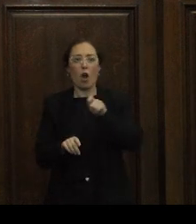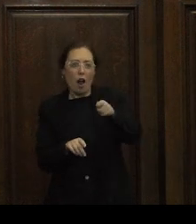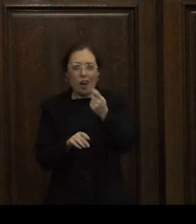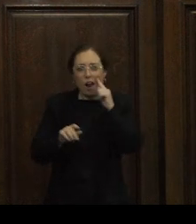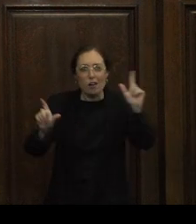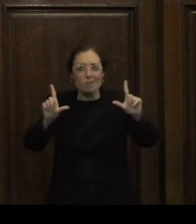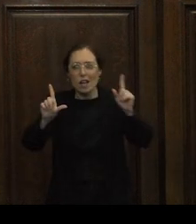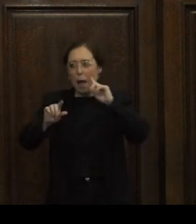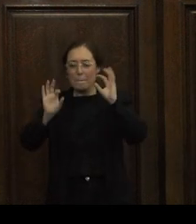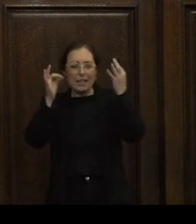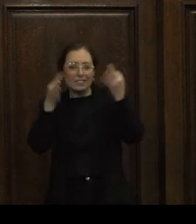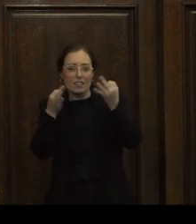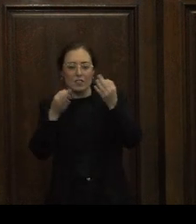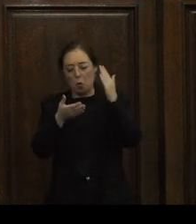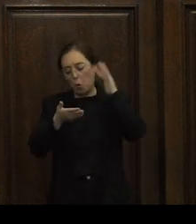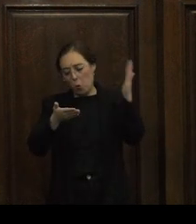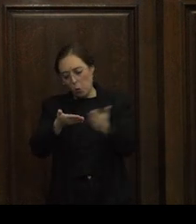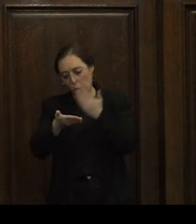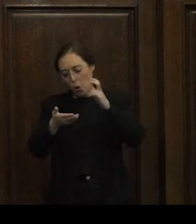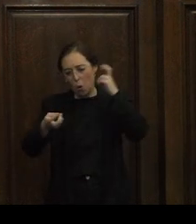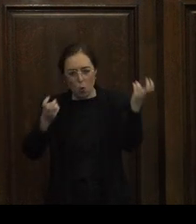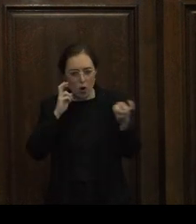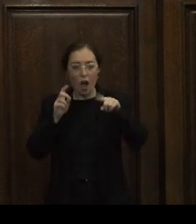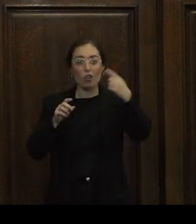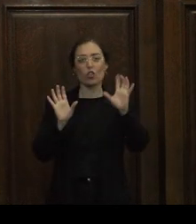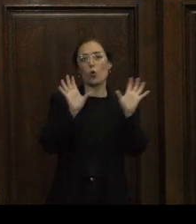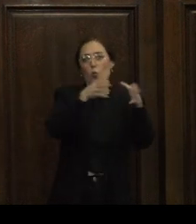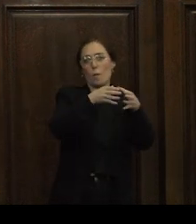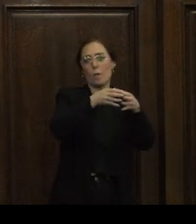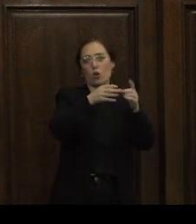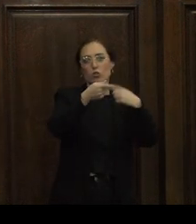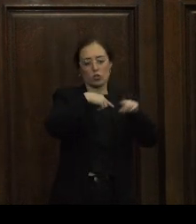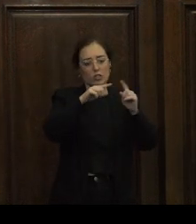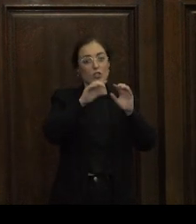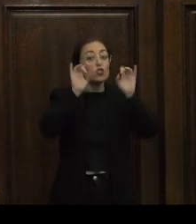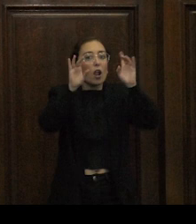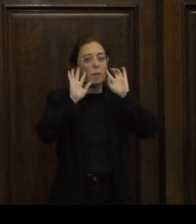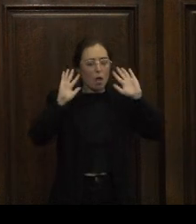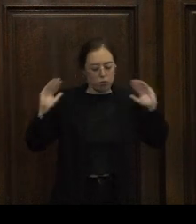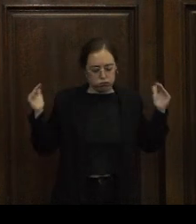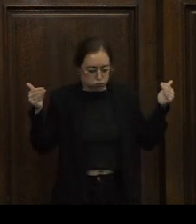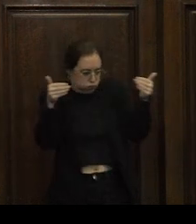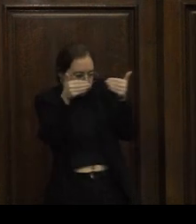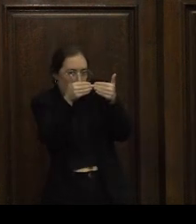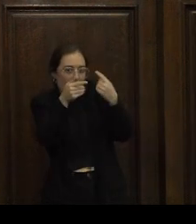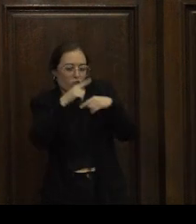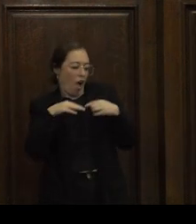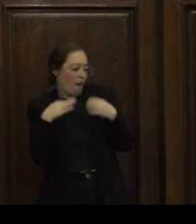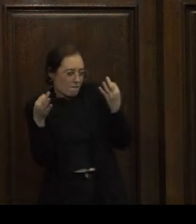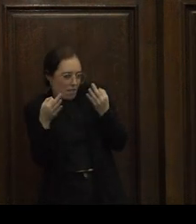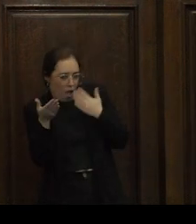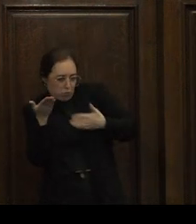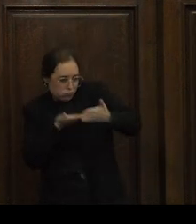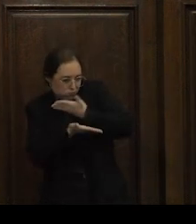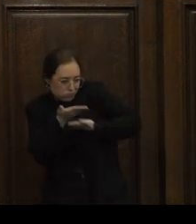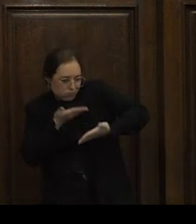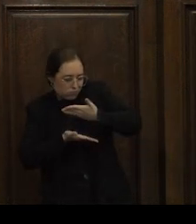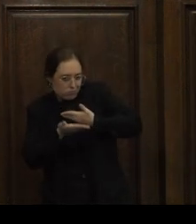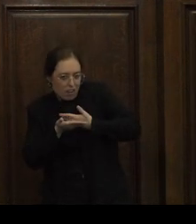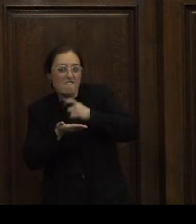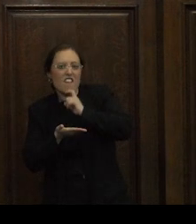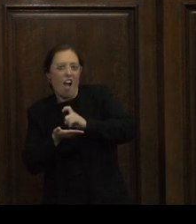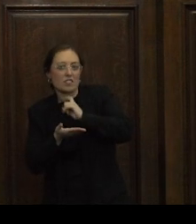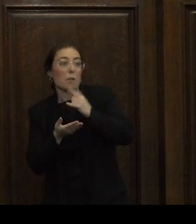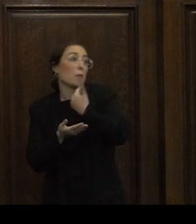canales específicos compartidos solamente por su propio grupo y en los cuales justamente se diseminan estas posverdades, fake news y